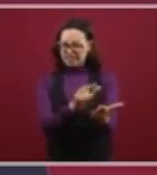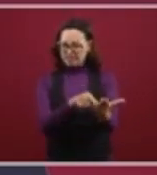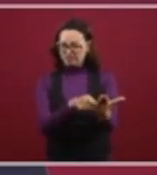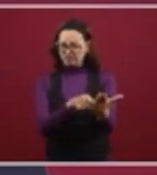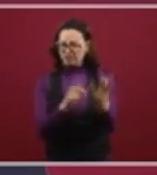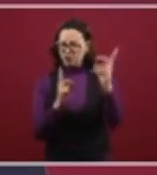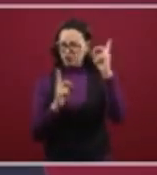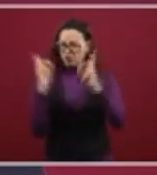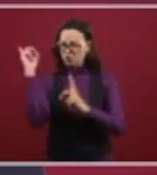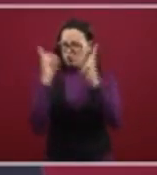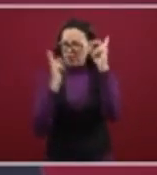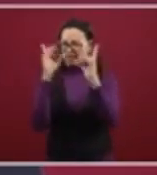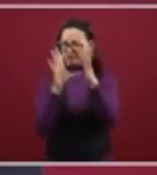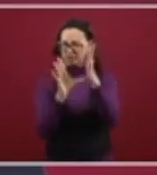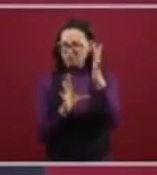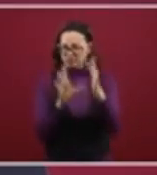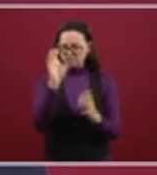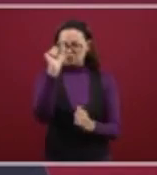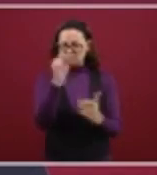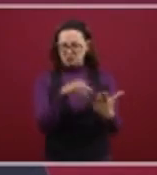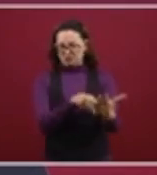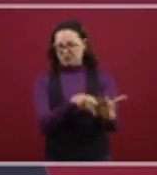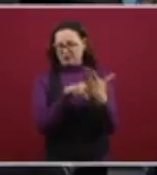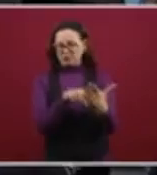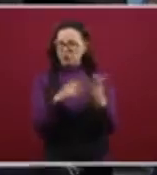en la Constitución,